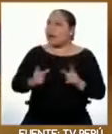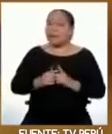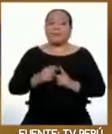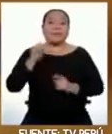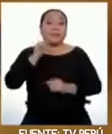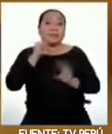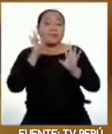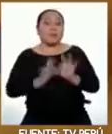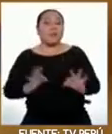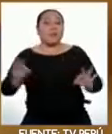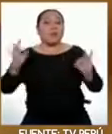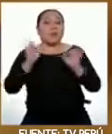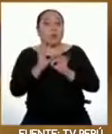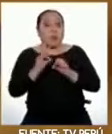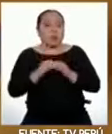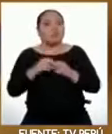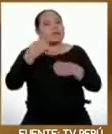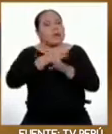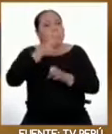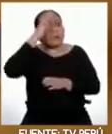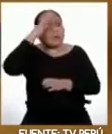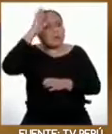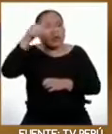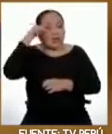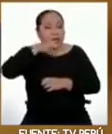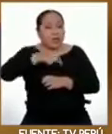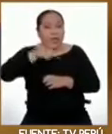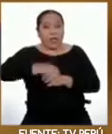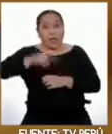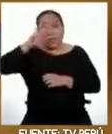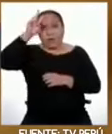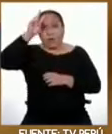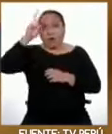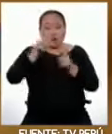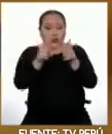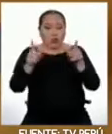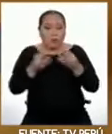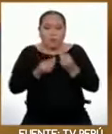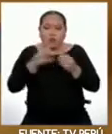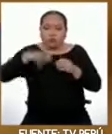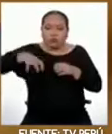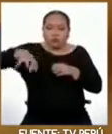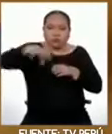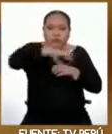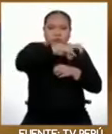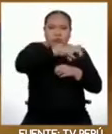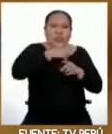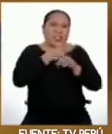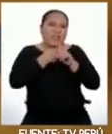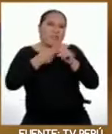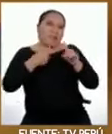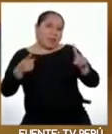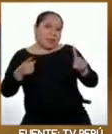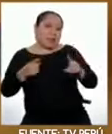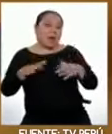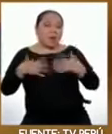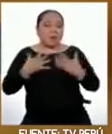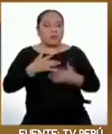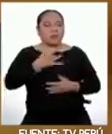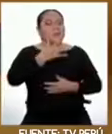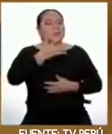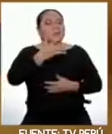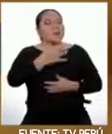importante que te permitas crear sin miedo. Nuestro país es un lugar con muchos espacios diferentes en los que te puedes